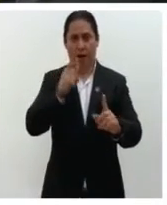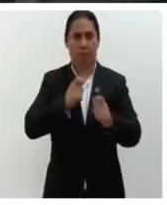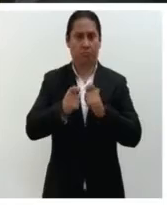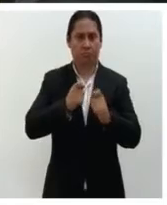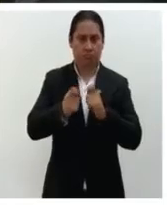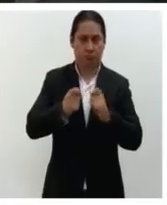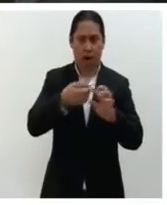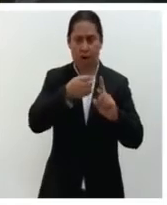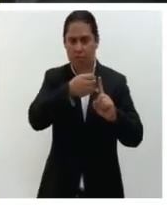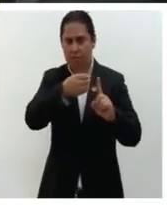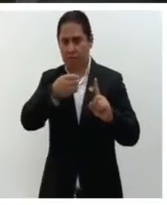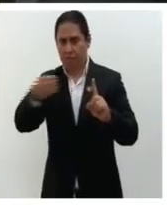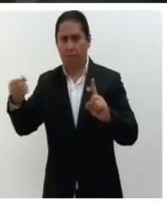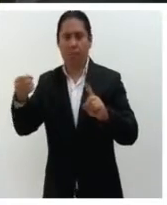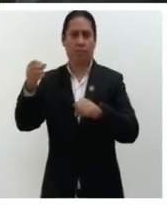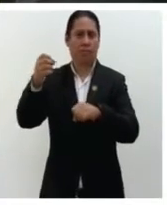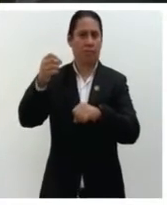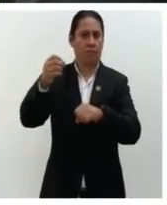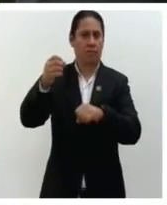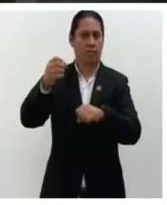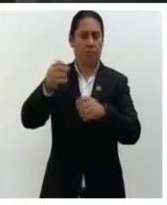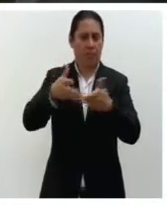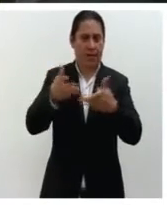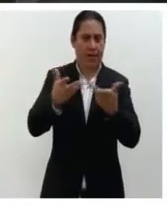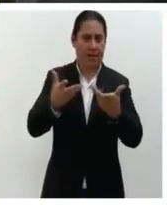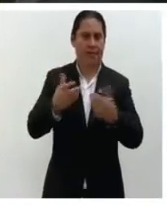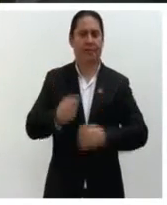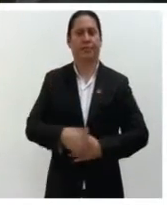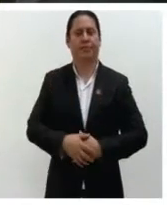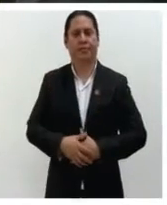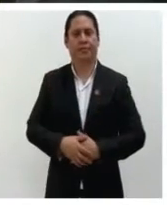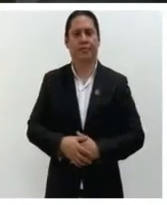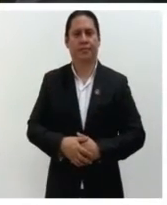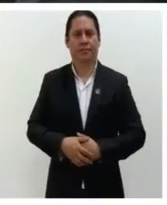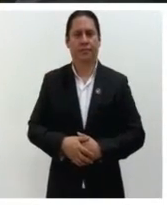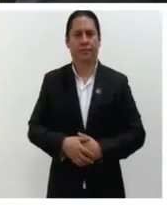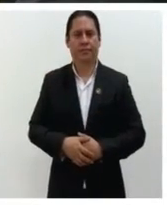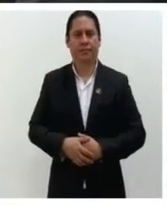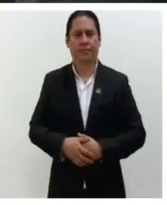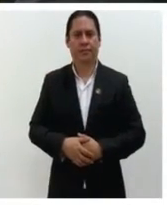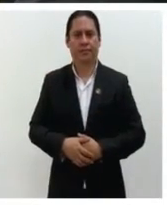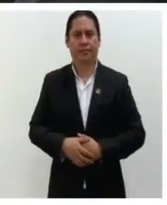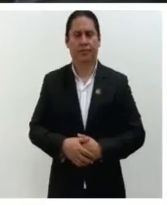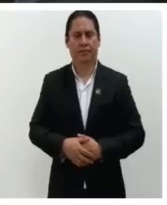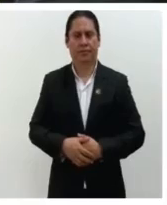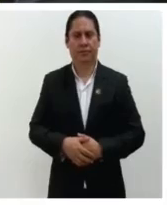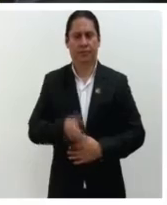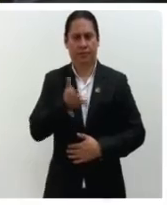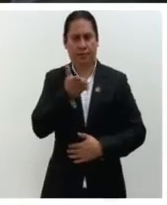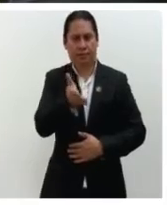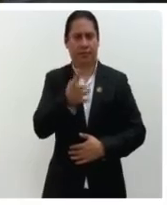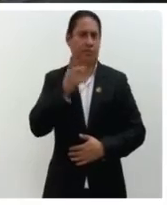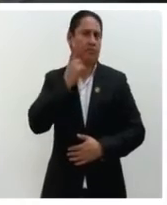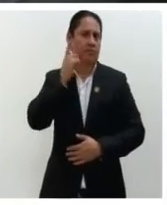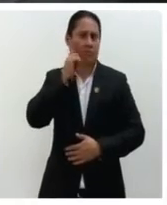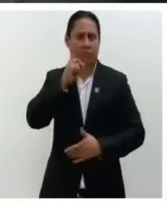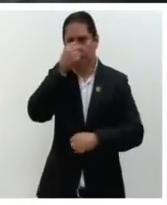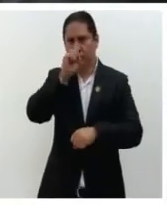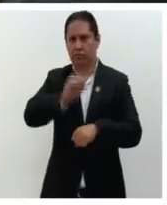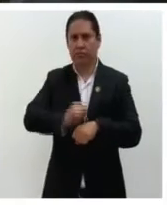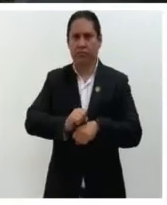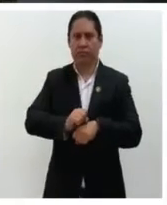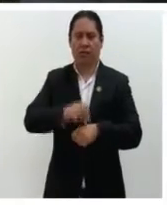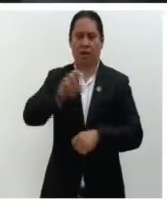promover el ordenamiento y regularización de la tenencia de la tierra. Por lo que solicito a la diputada